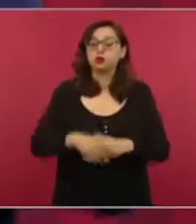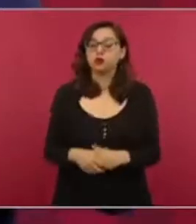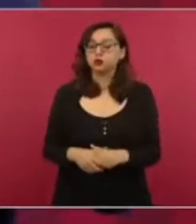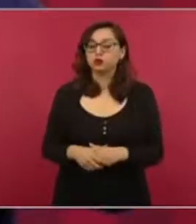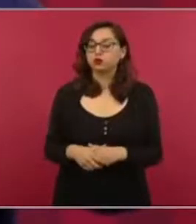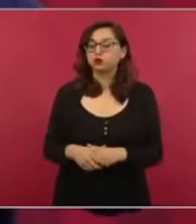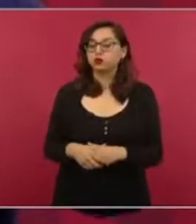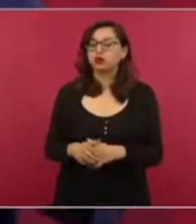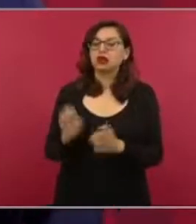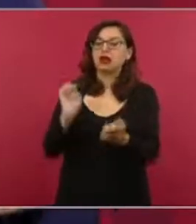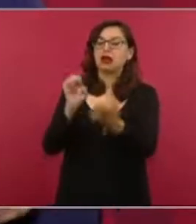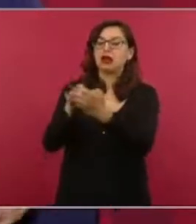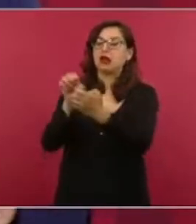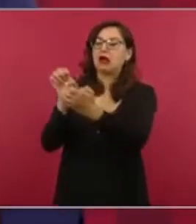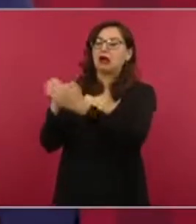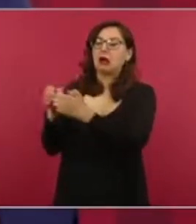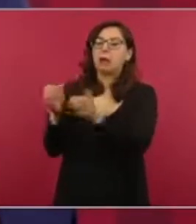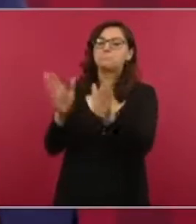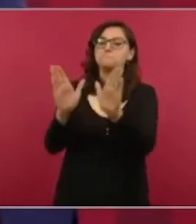engañan